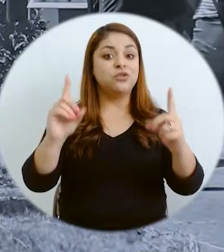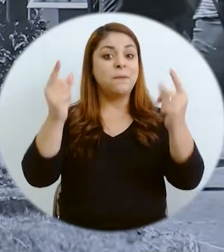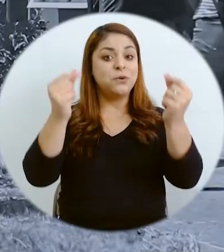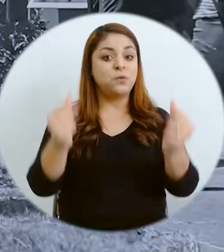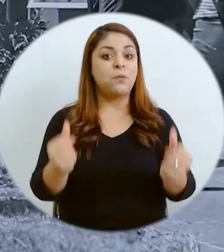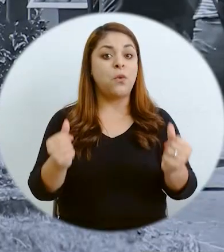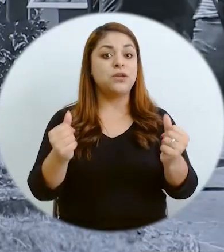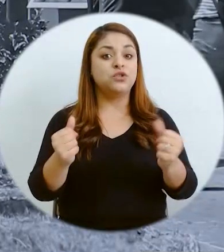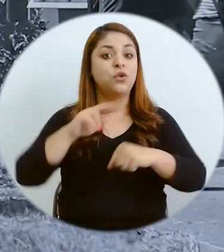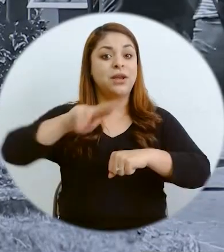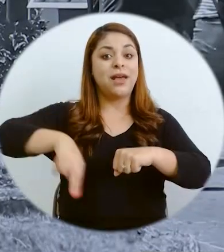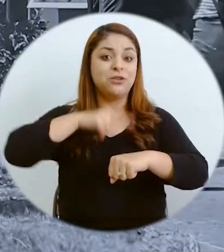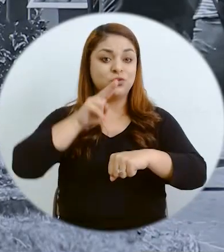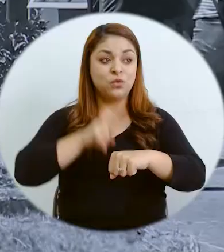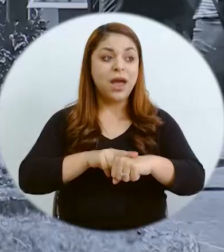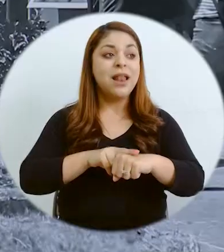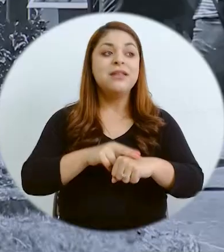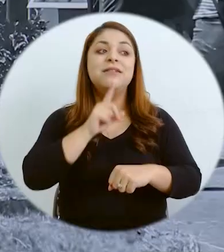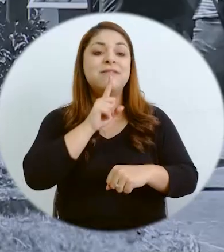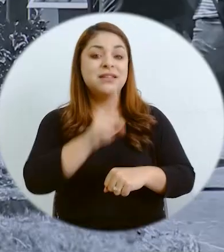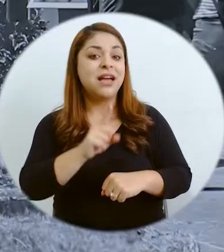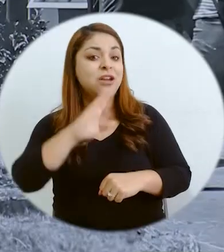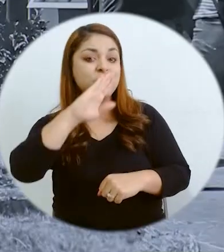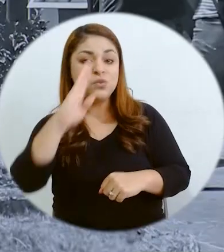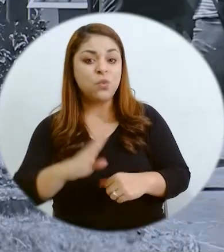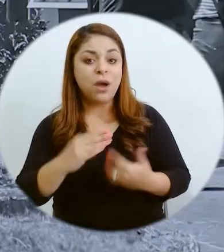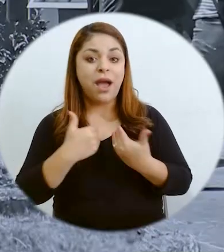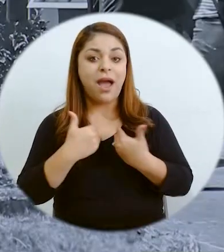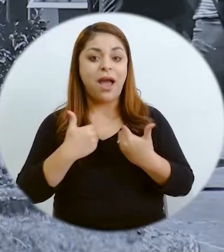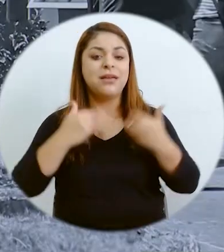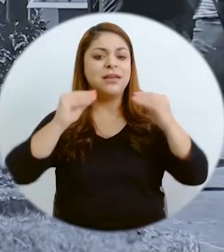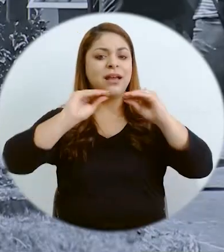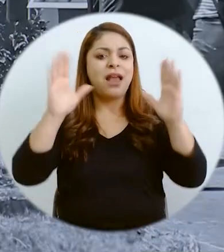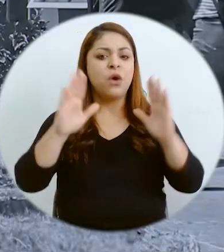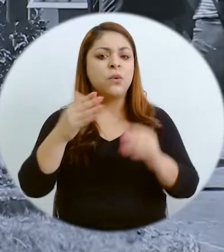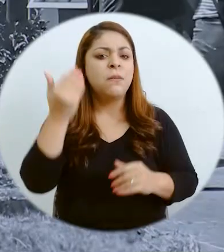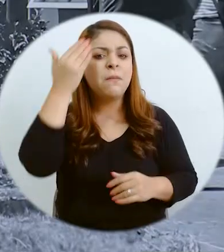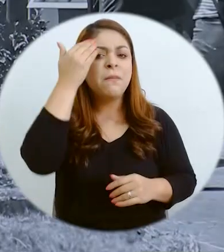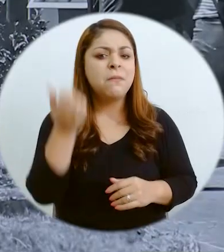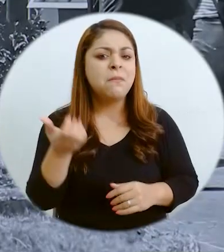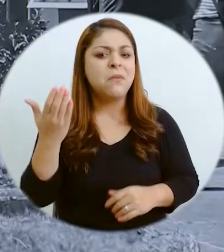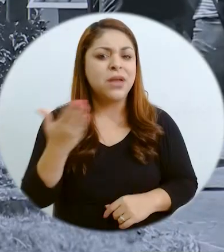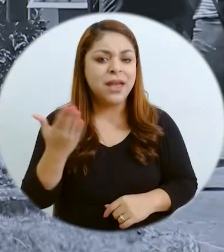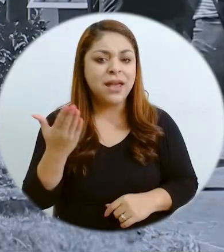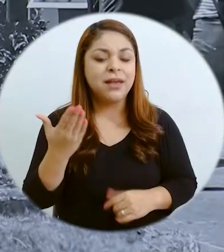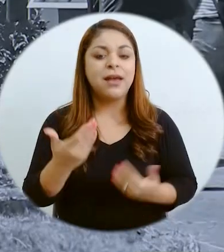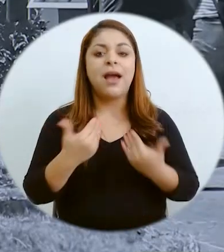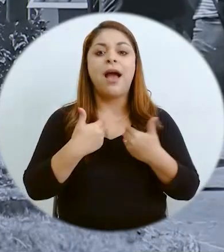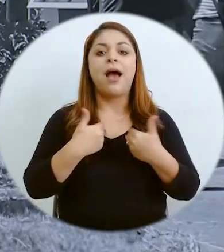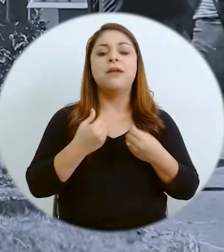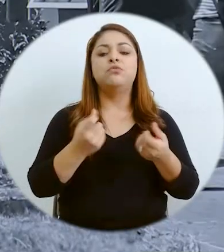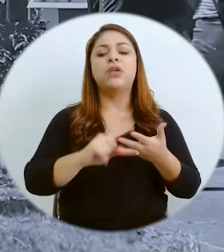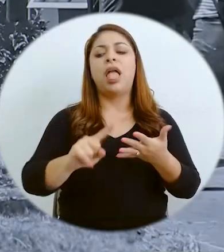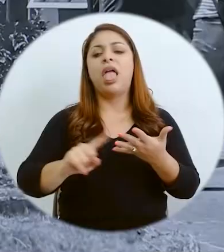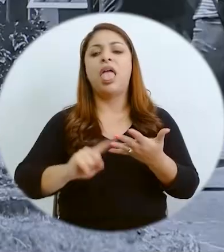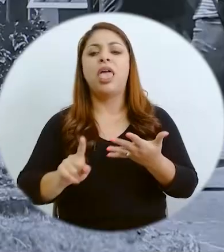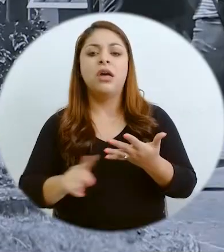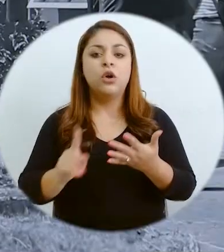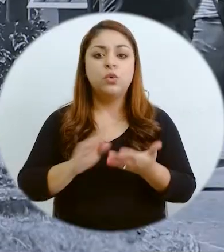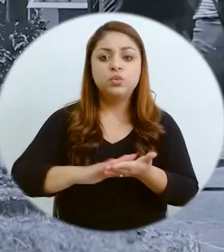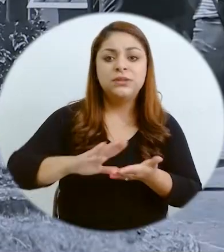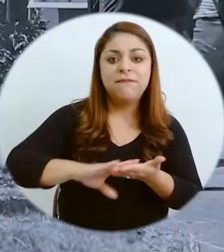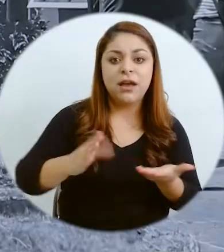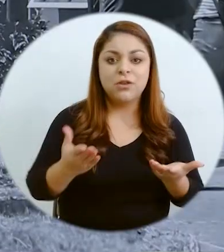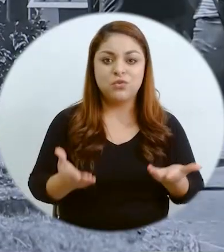la educación del presupuesto nacional, y nunca realmente tenemos claro ¿por qué? Siempre hay una